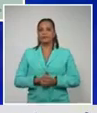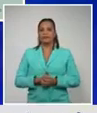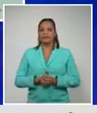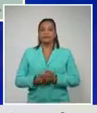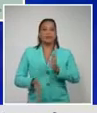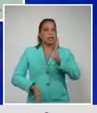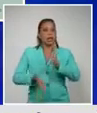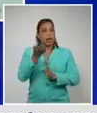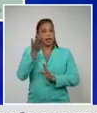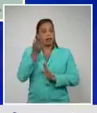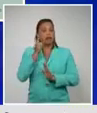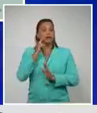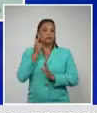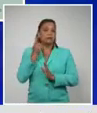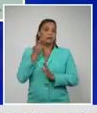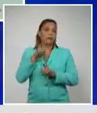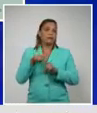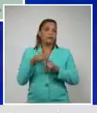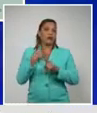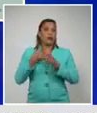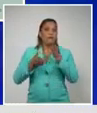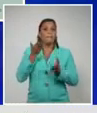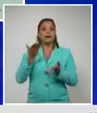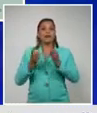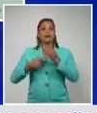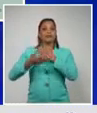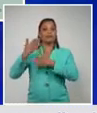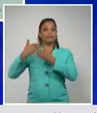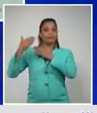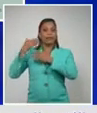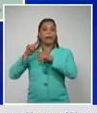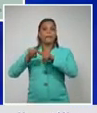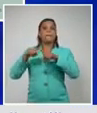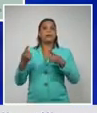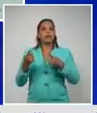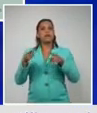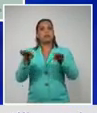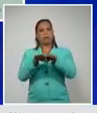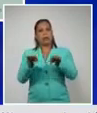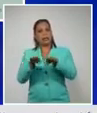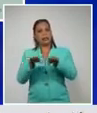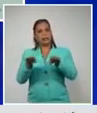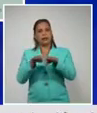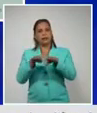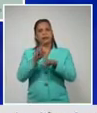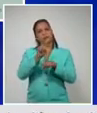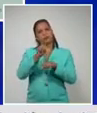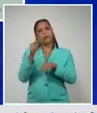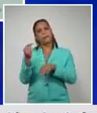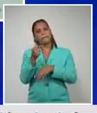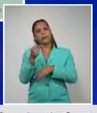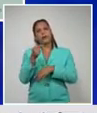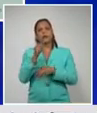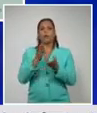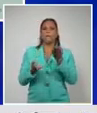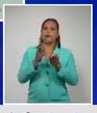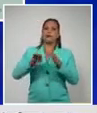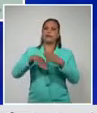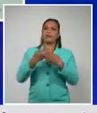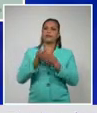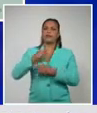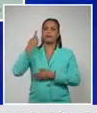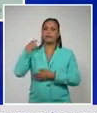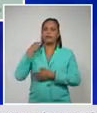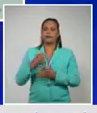para lo que se logró en Camagüey, pero con una cierta estabilidad, 2 menos que la jornada anterior.